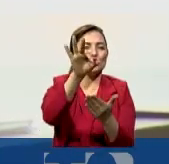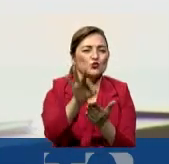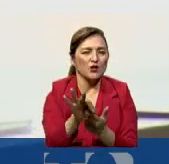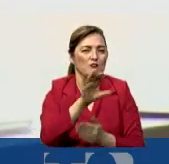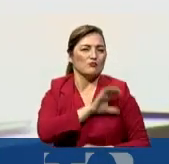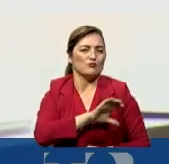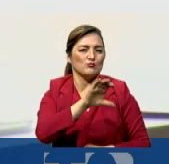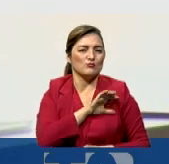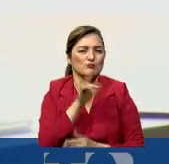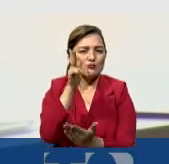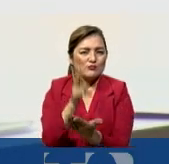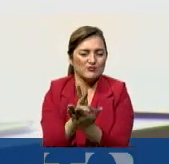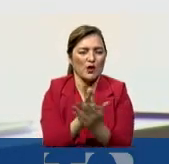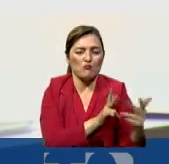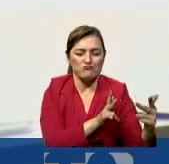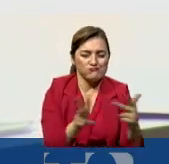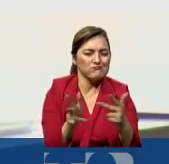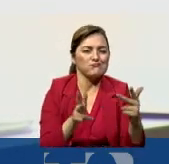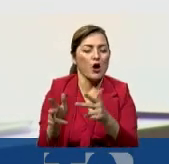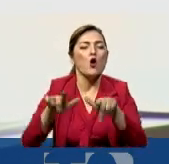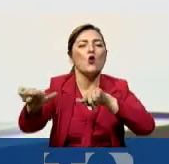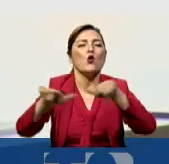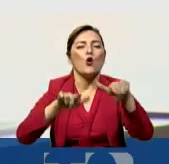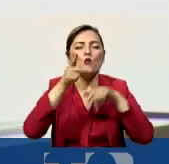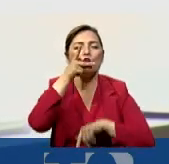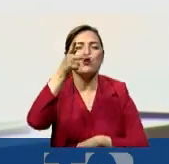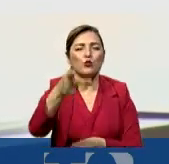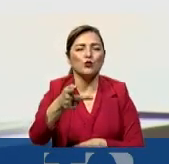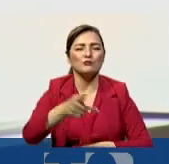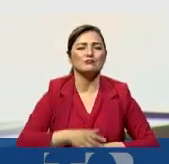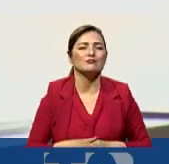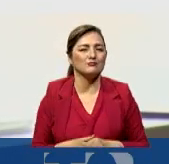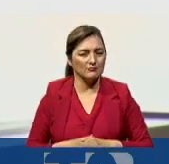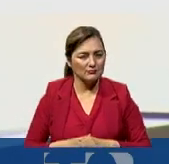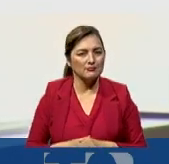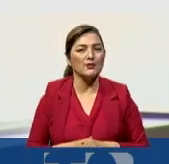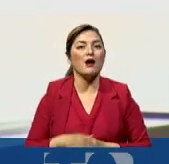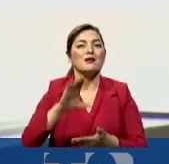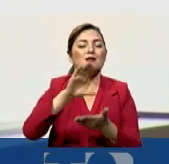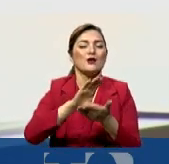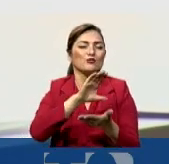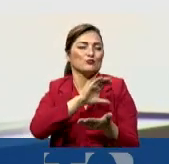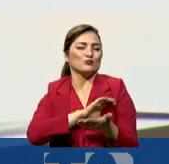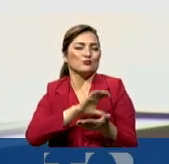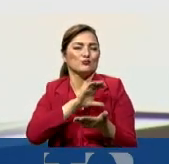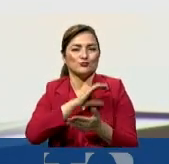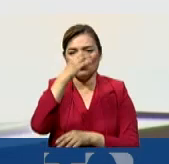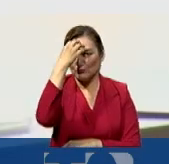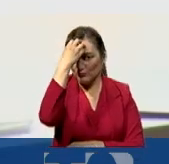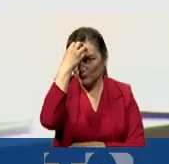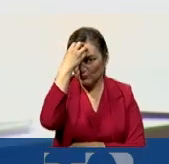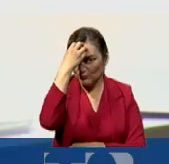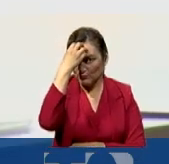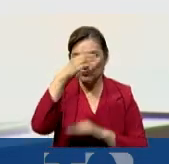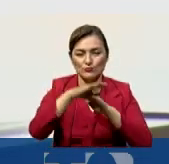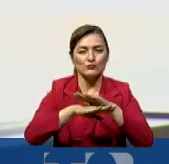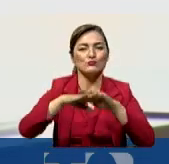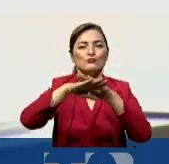en terminales terrestres, en espacios públicos, en centros municipales de educación